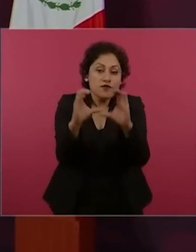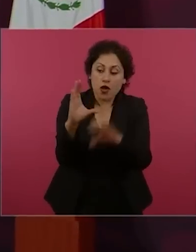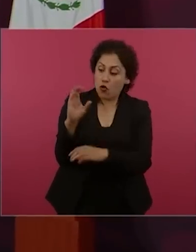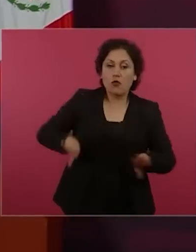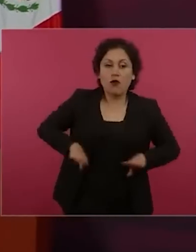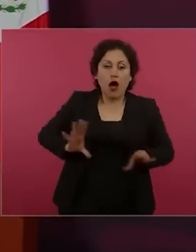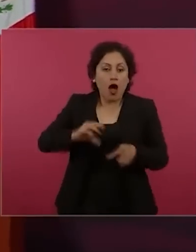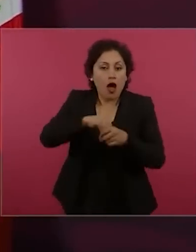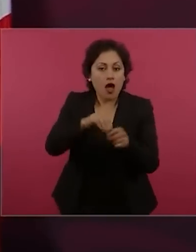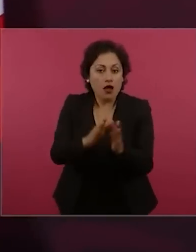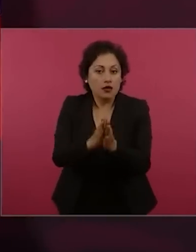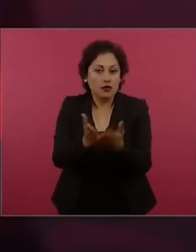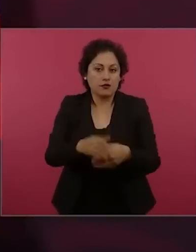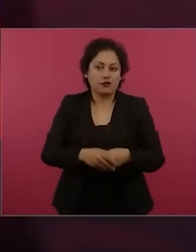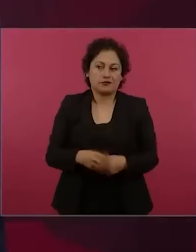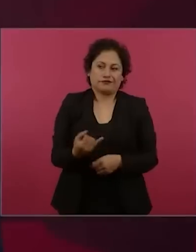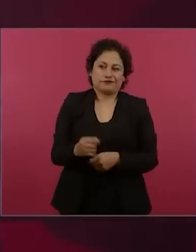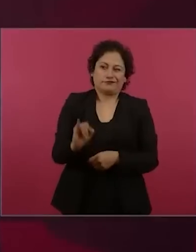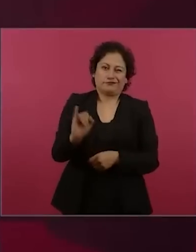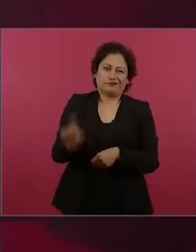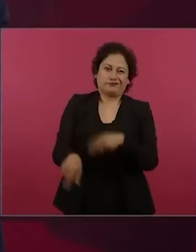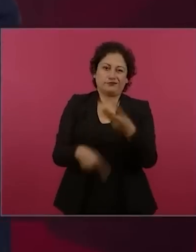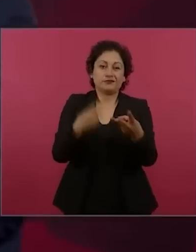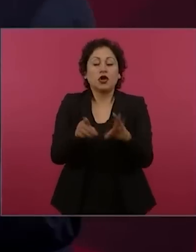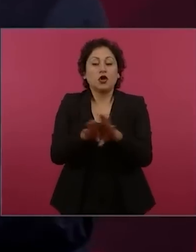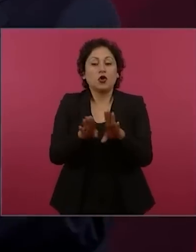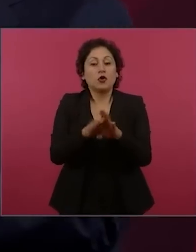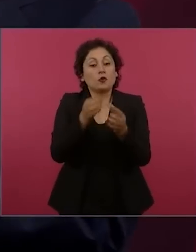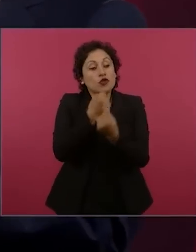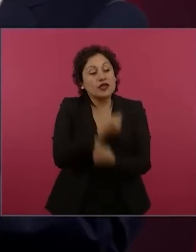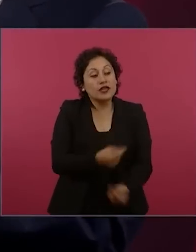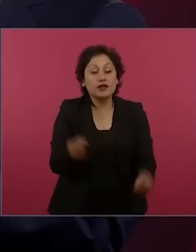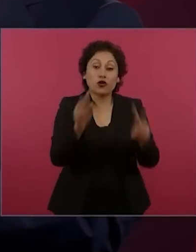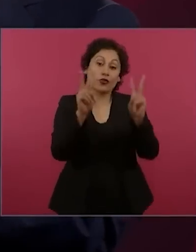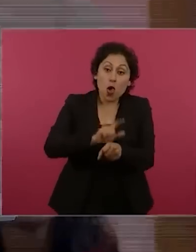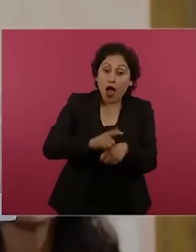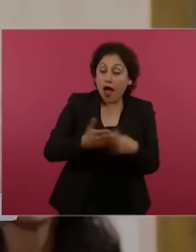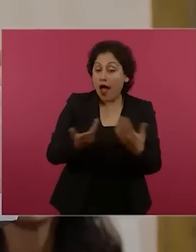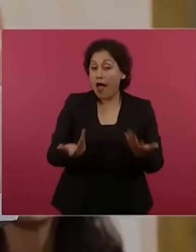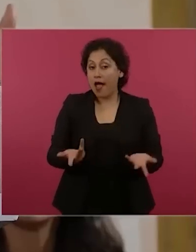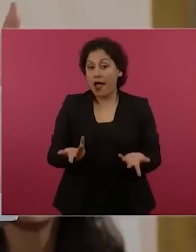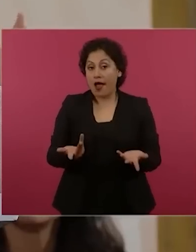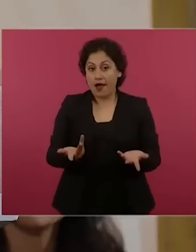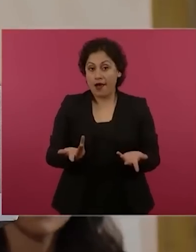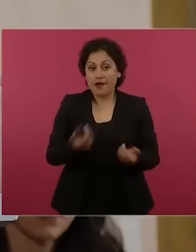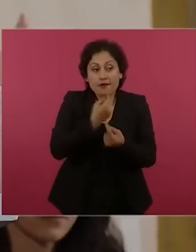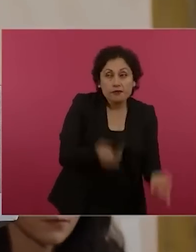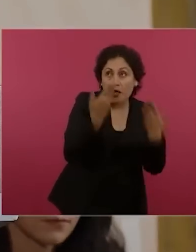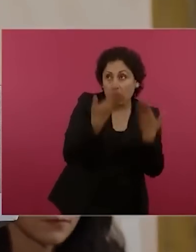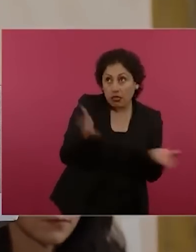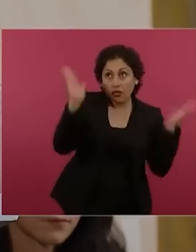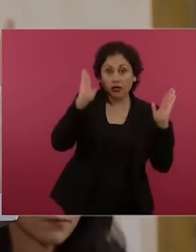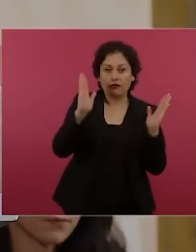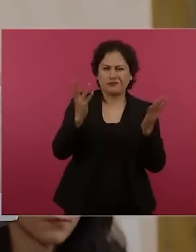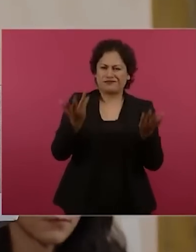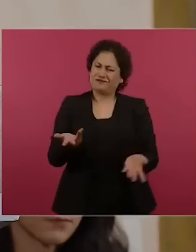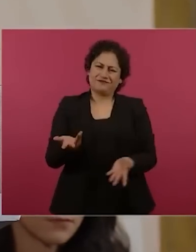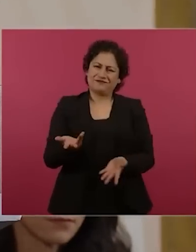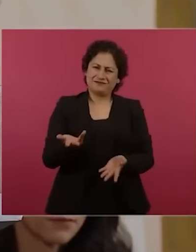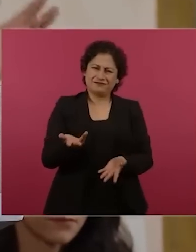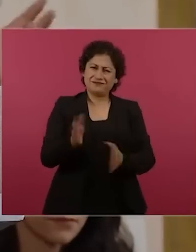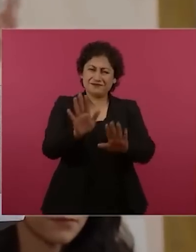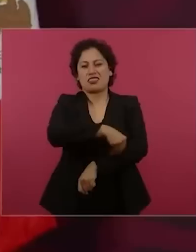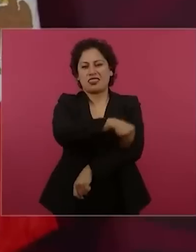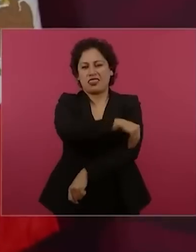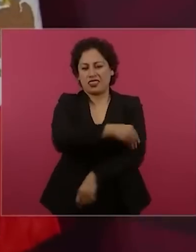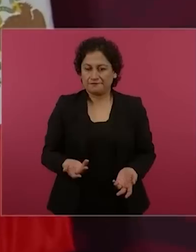que se le esté enseñando a los niños cuestiones sexuales desde temprana edad. No hay